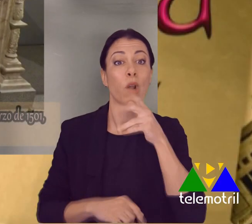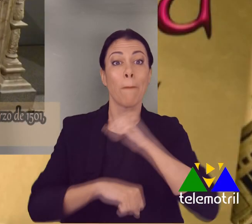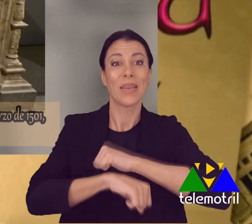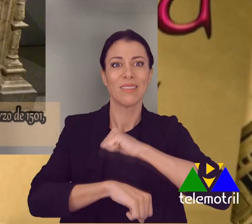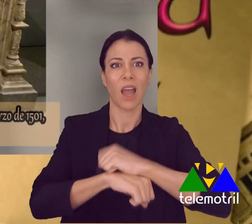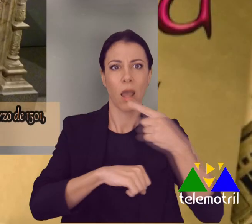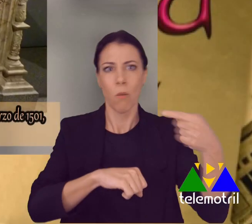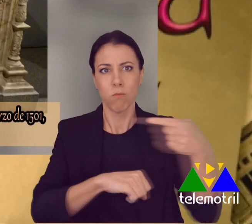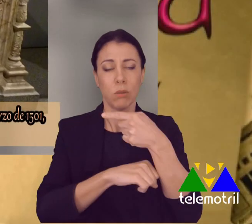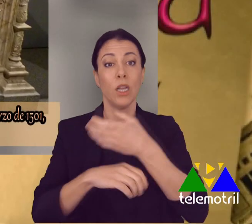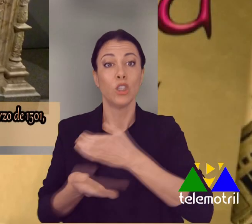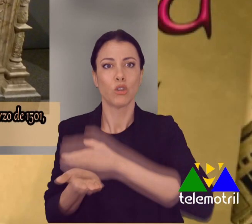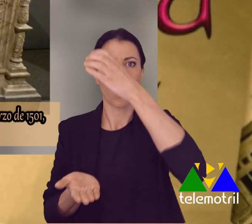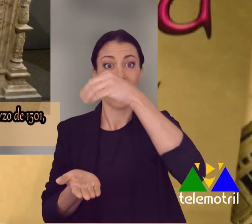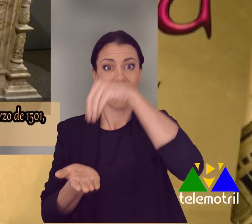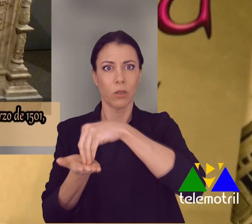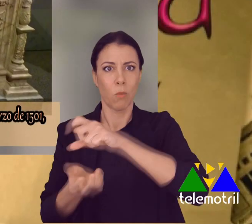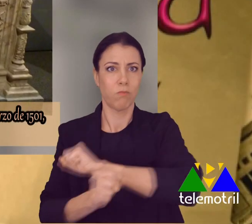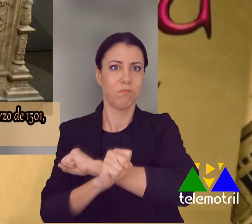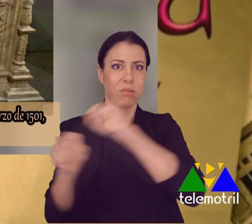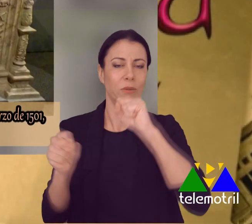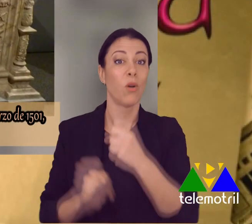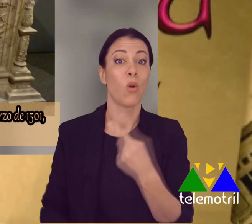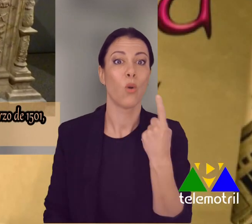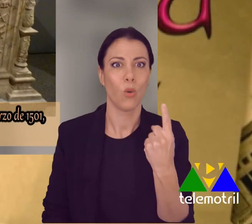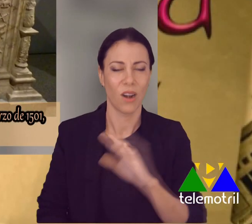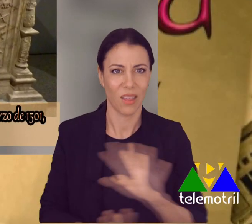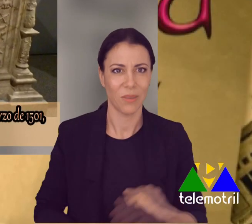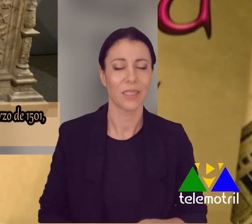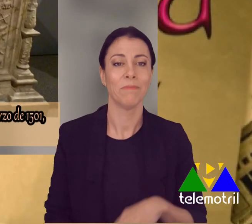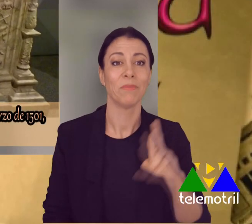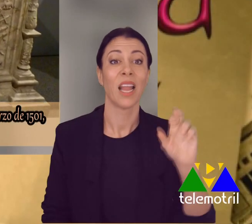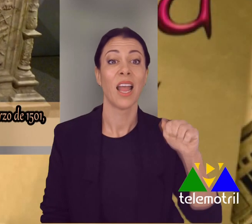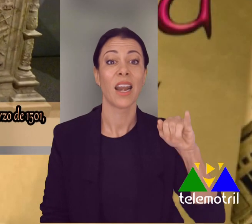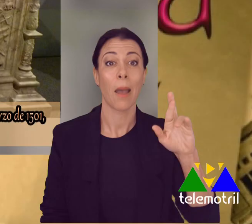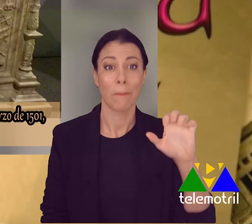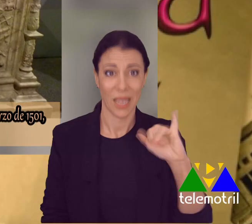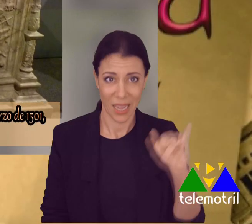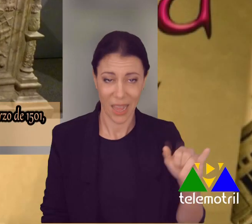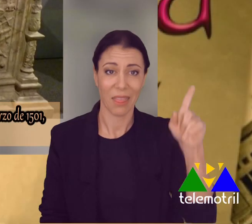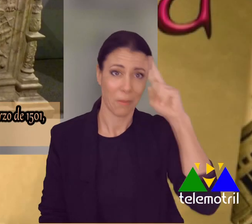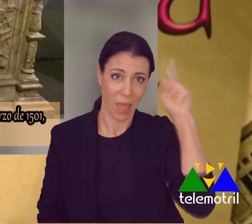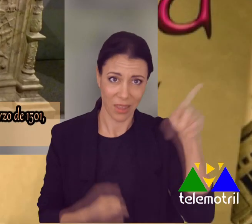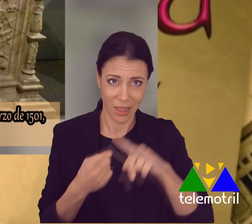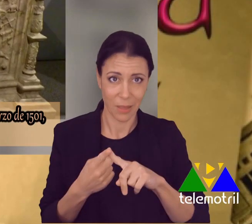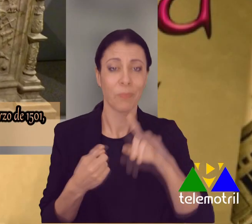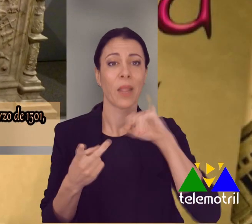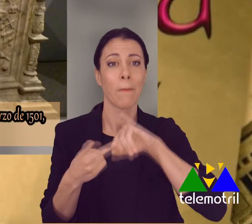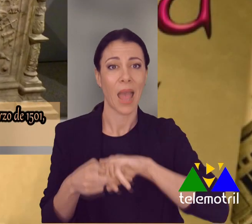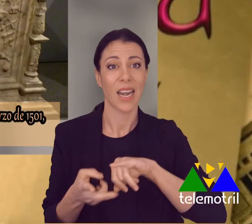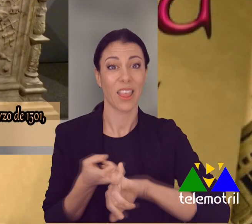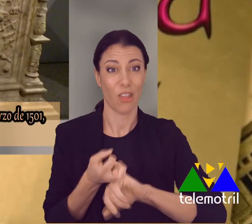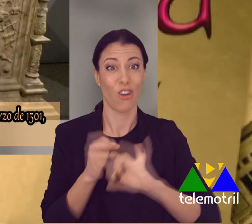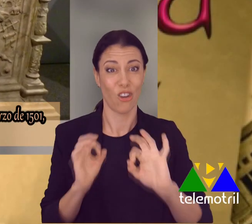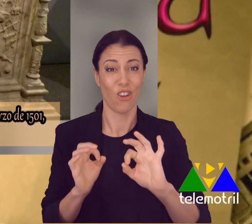cañonazo. Pero dijeron, bueno, si con uno han hecho esto, vámonos. Bueno, Ramírez de Madrid, Francisco Ramírez de Madrid, marido de la